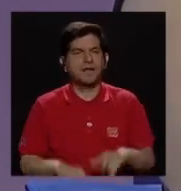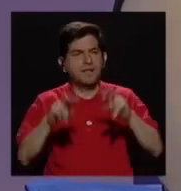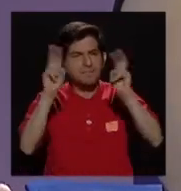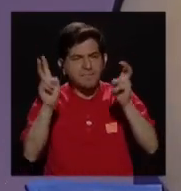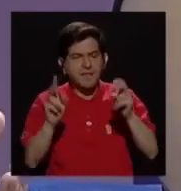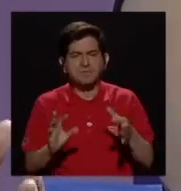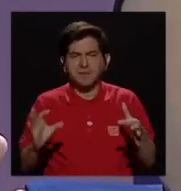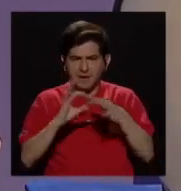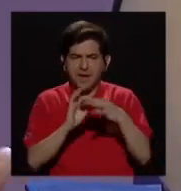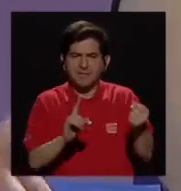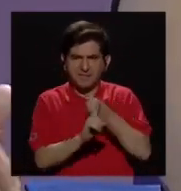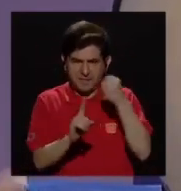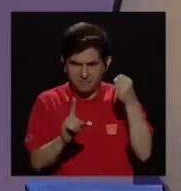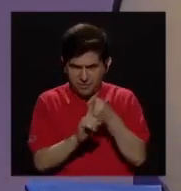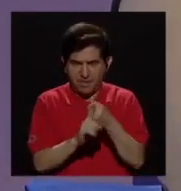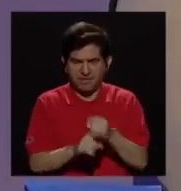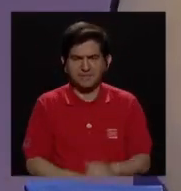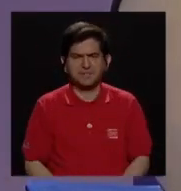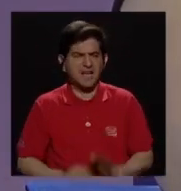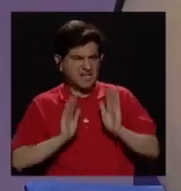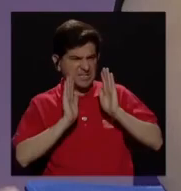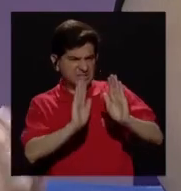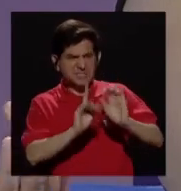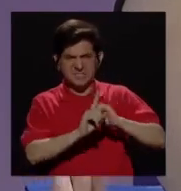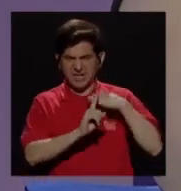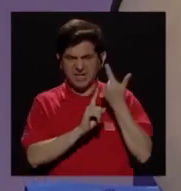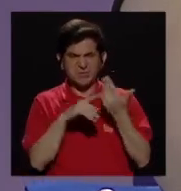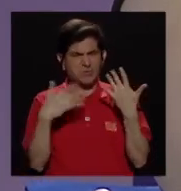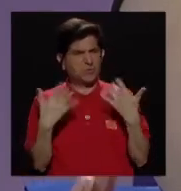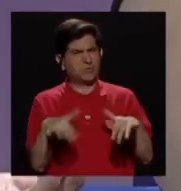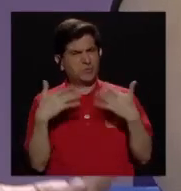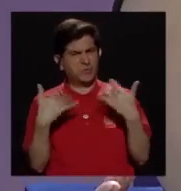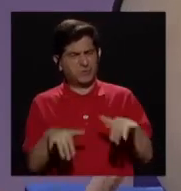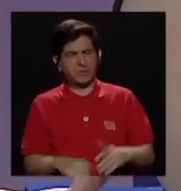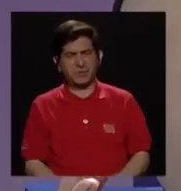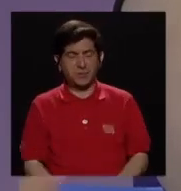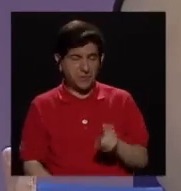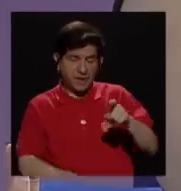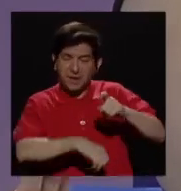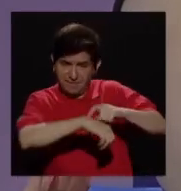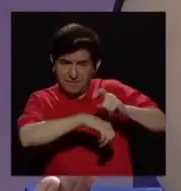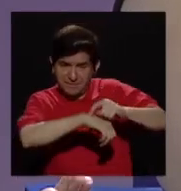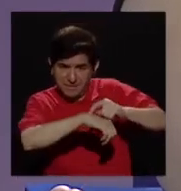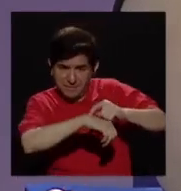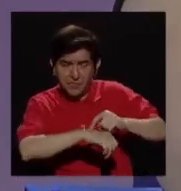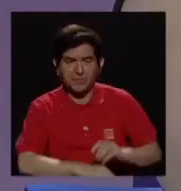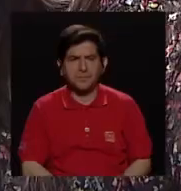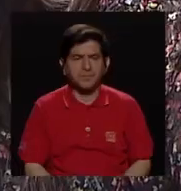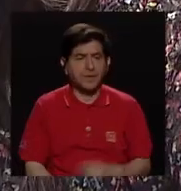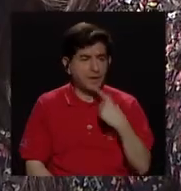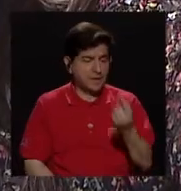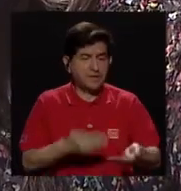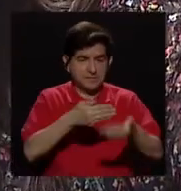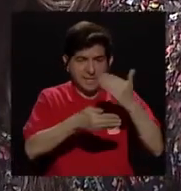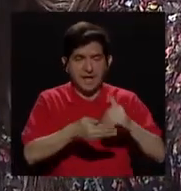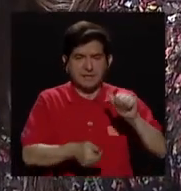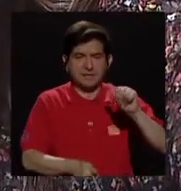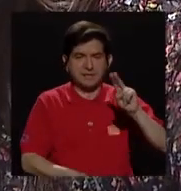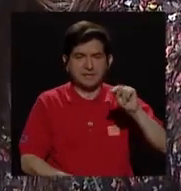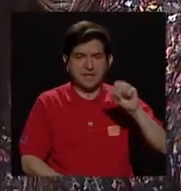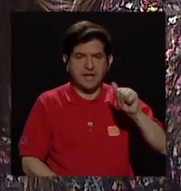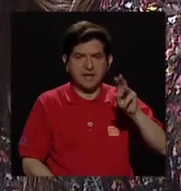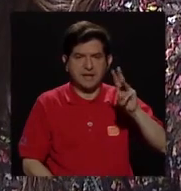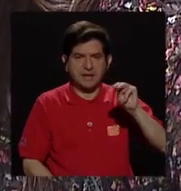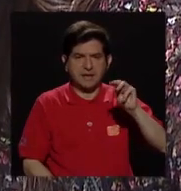de violencia, socialmente va a haber mucho rechazo. En etapas como estas que cuenta Ana María, ¿verdad? En el kinder